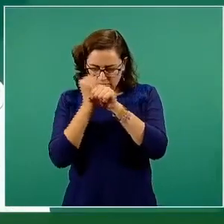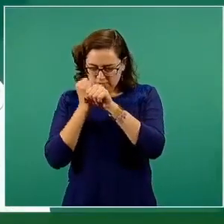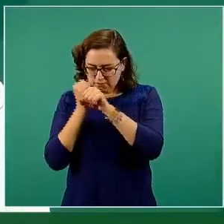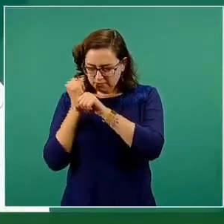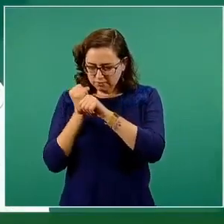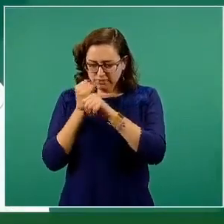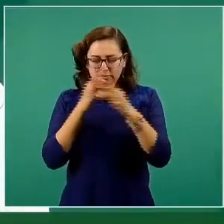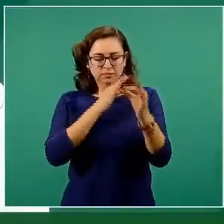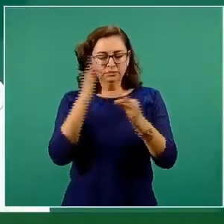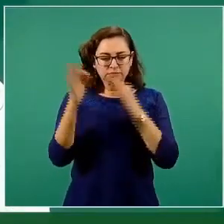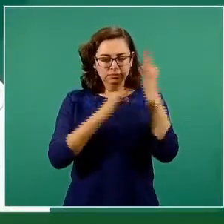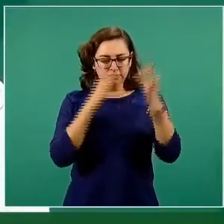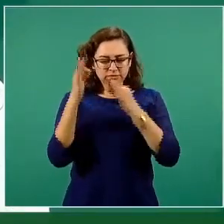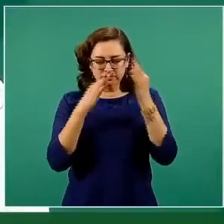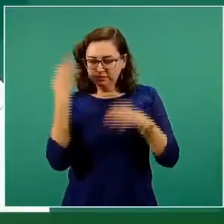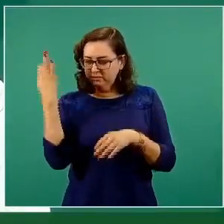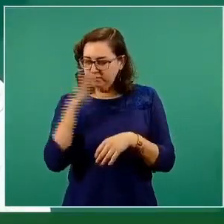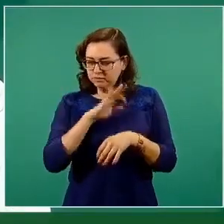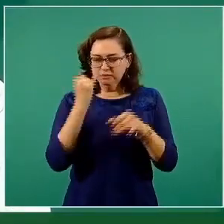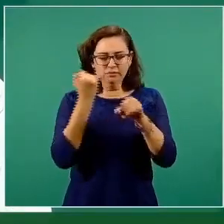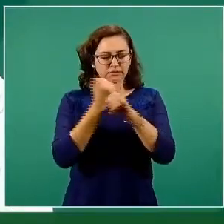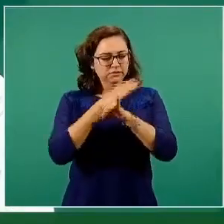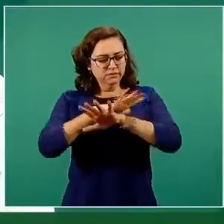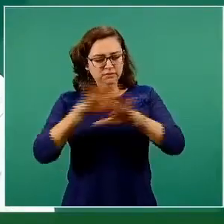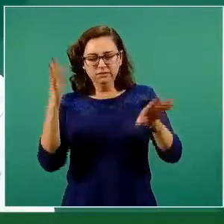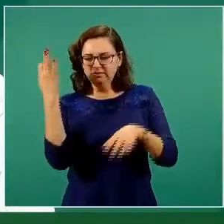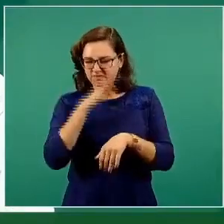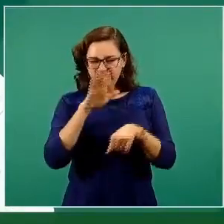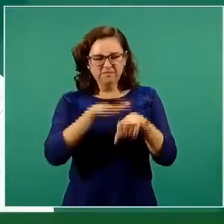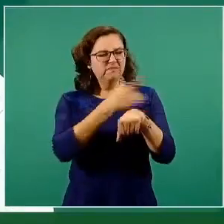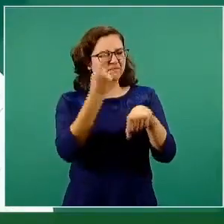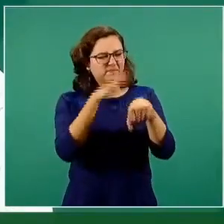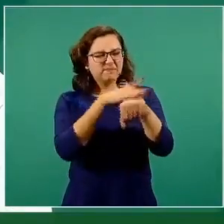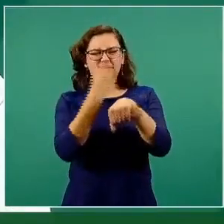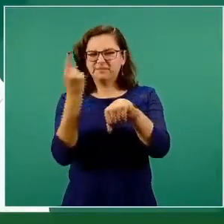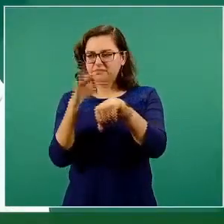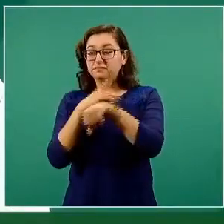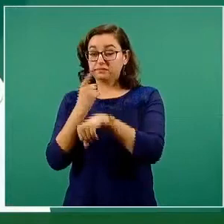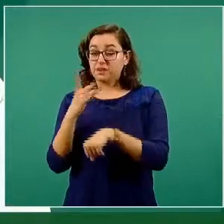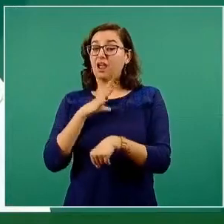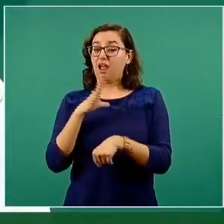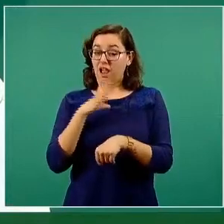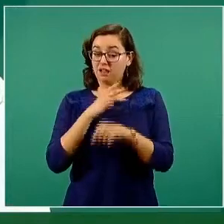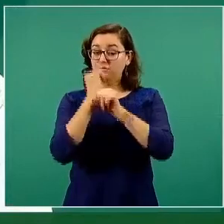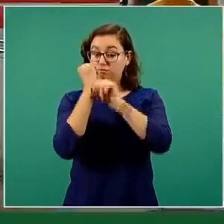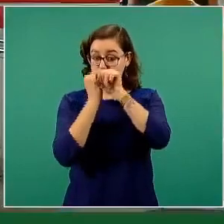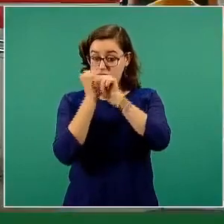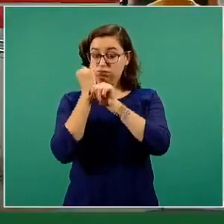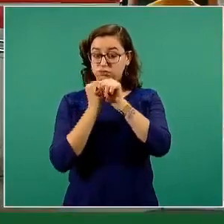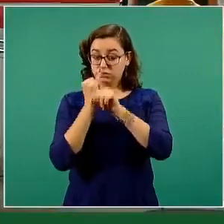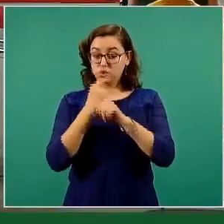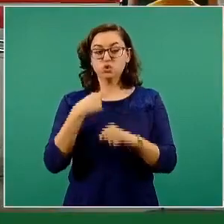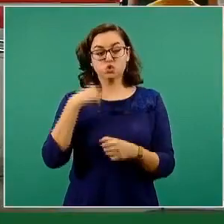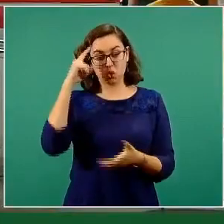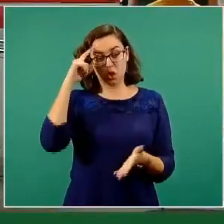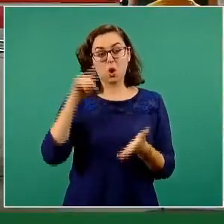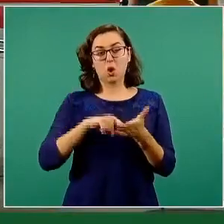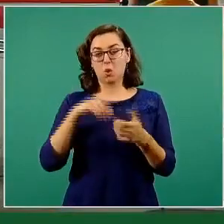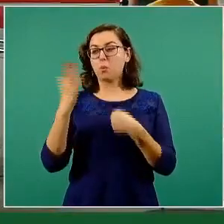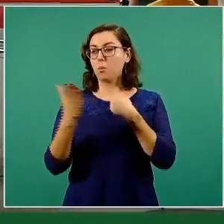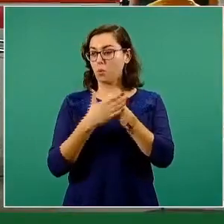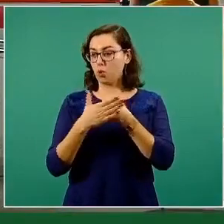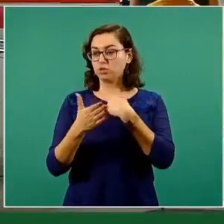a estas actitudes y estos comportamientos. Sería muy interesante, yo creo que vamos a volver a invitar a nuestro muy